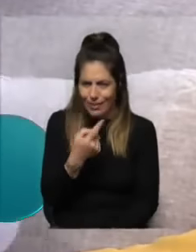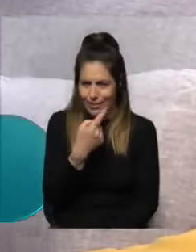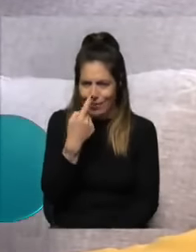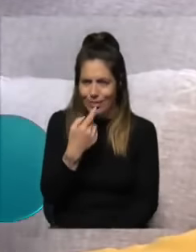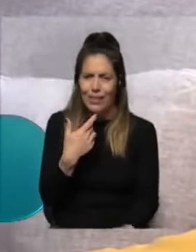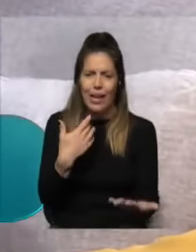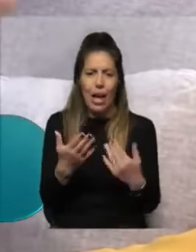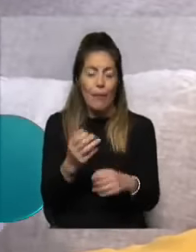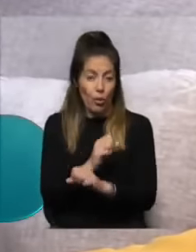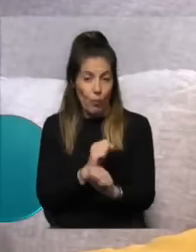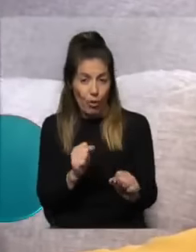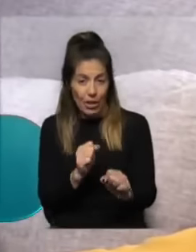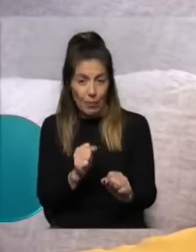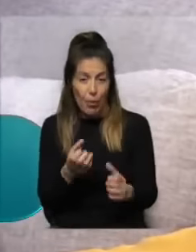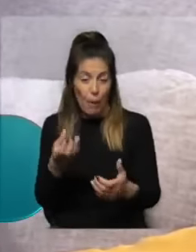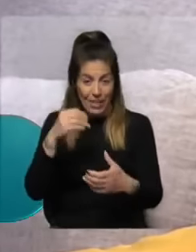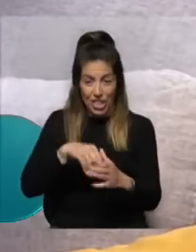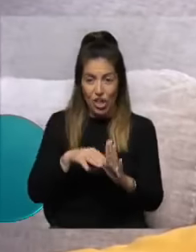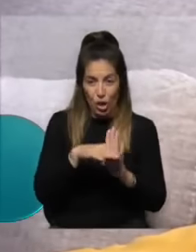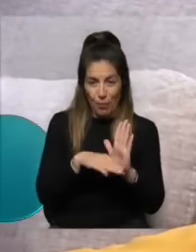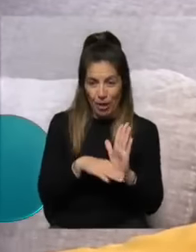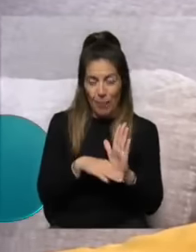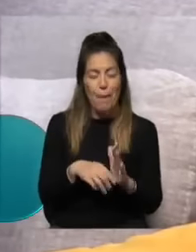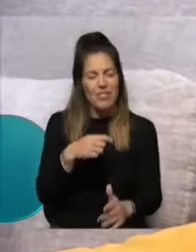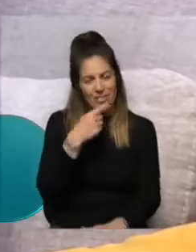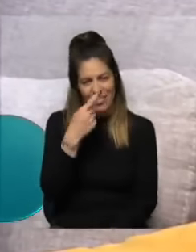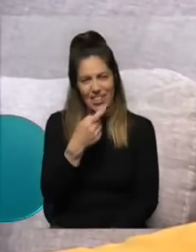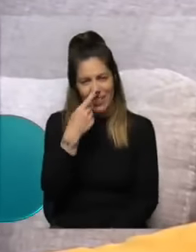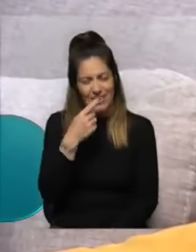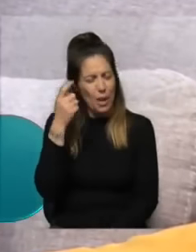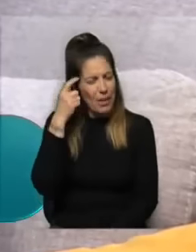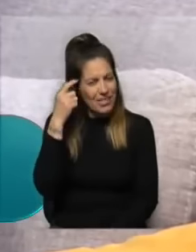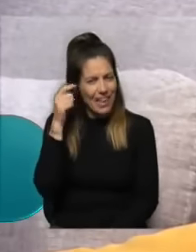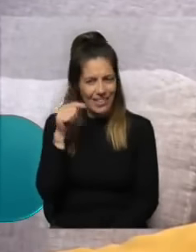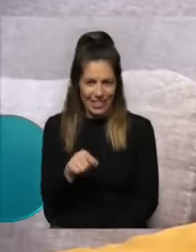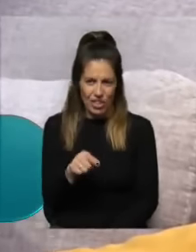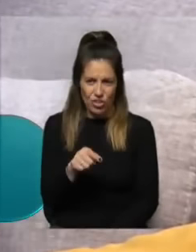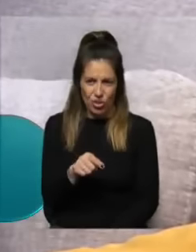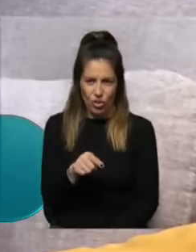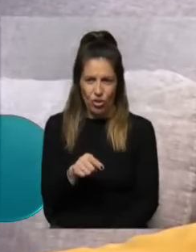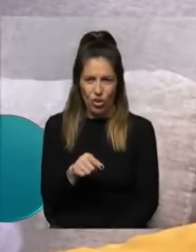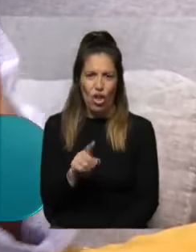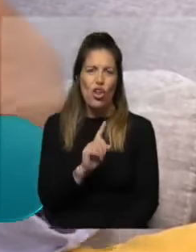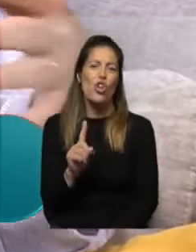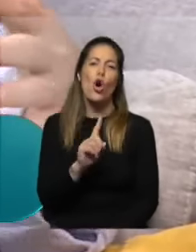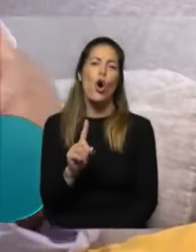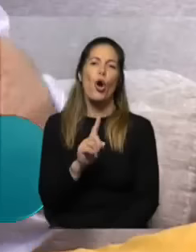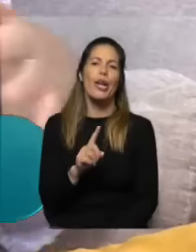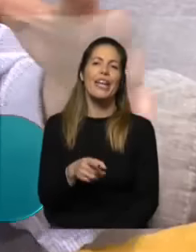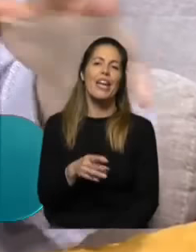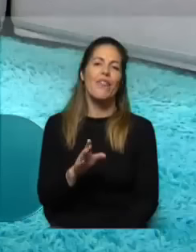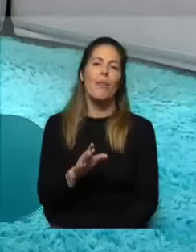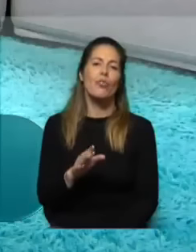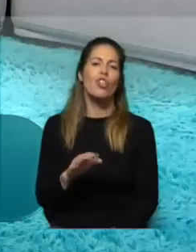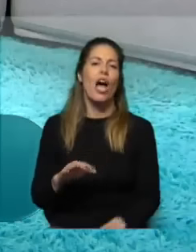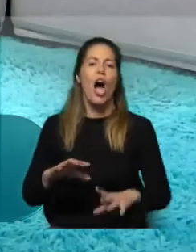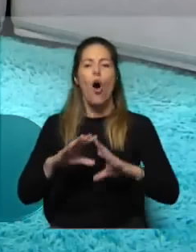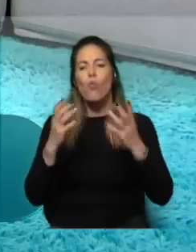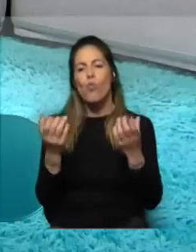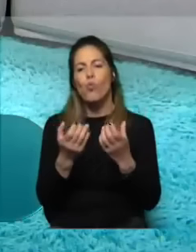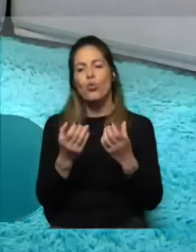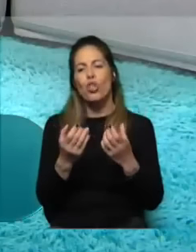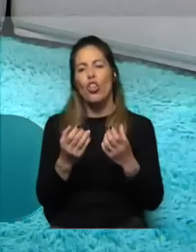cuando podemos, lo vamos mechando en los programas, pero es interesante reflexionar en eso. Y no es que vayamos a un mundo minimalista donde todo